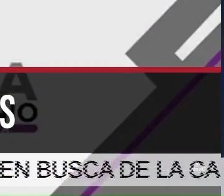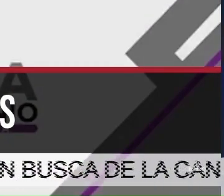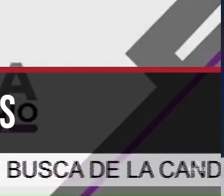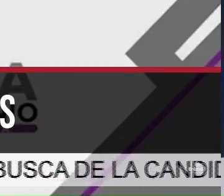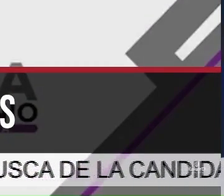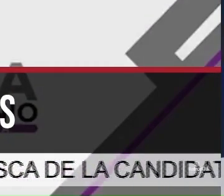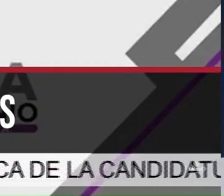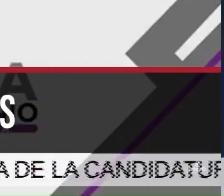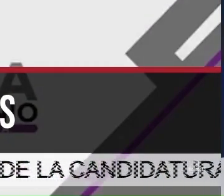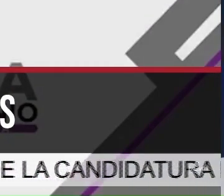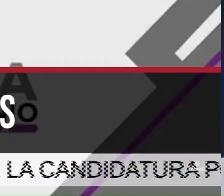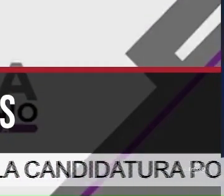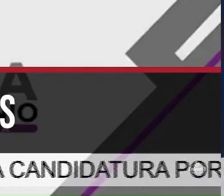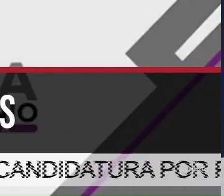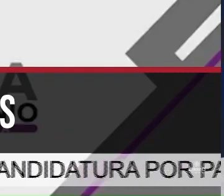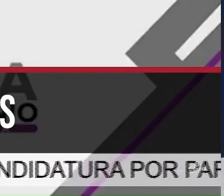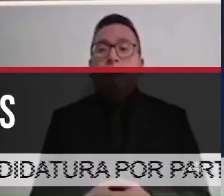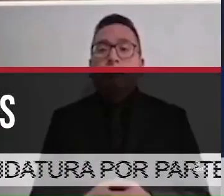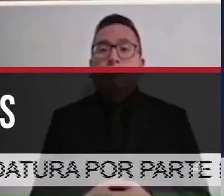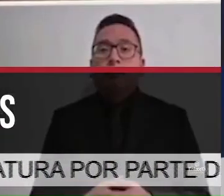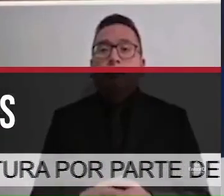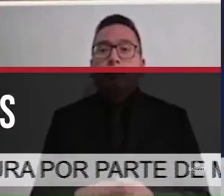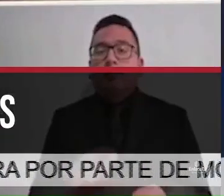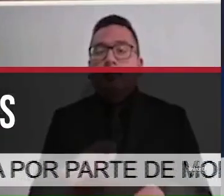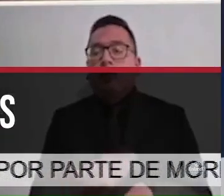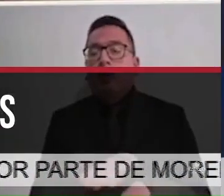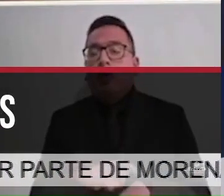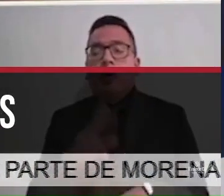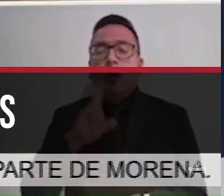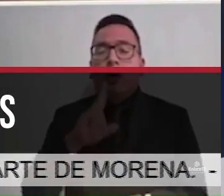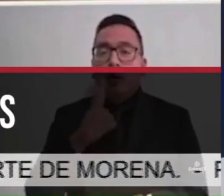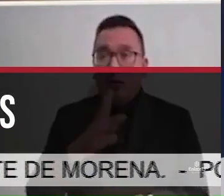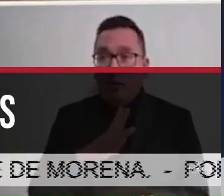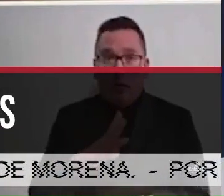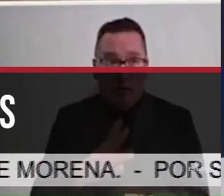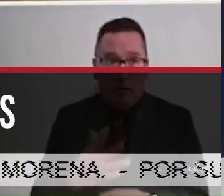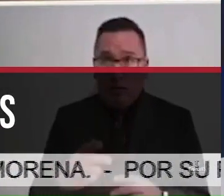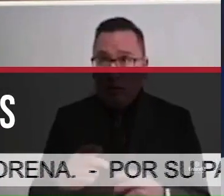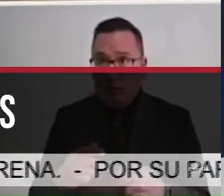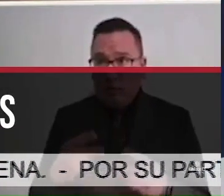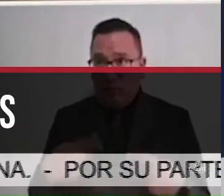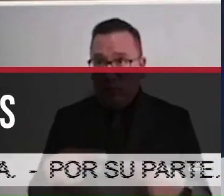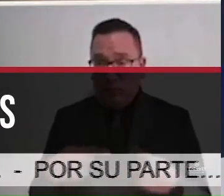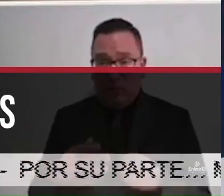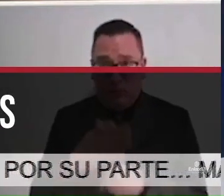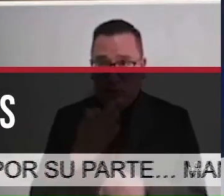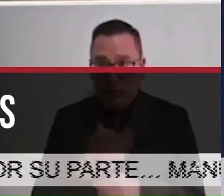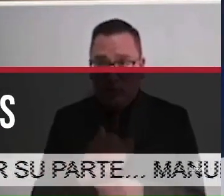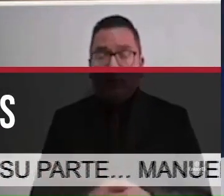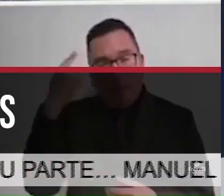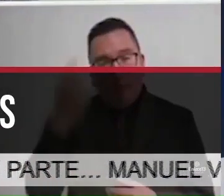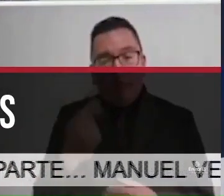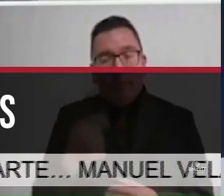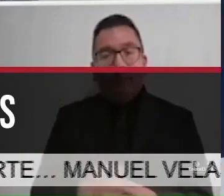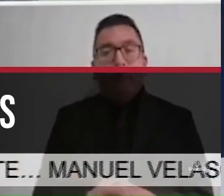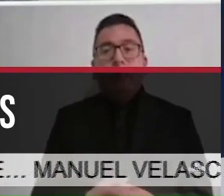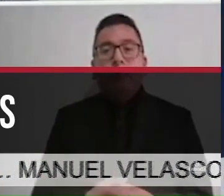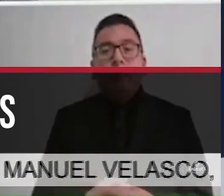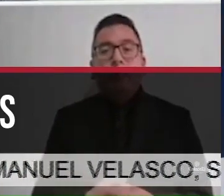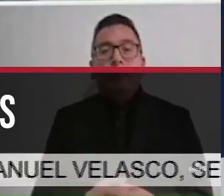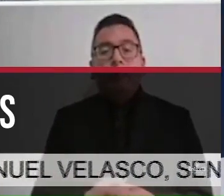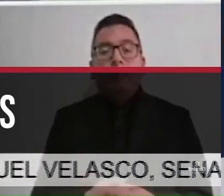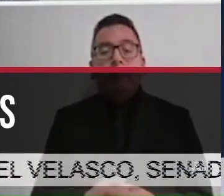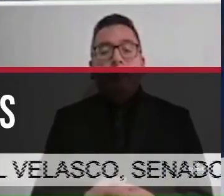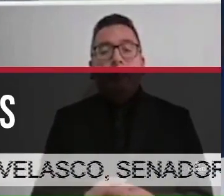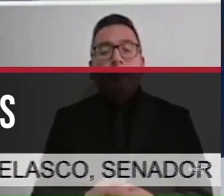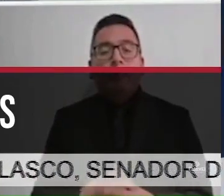recontará 61.26% de los paquetes electorales y en 38.79% se hará cotejo. Se prevé que sea el domingo cuando los